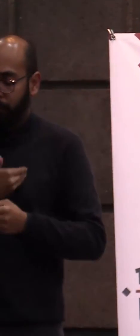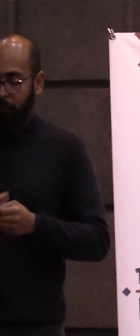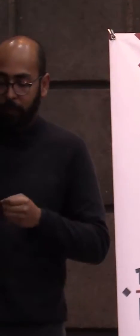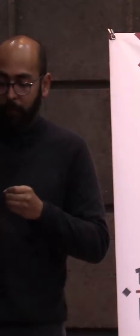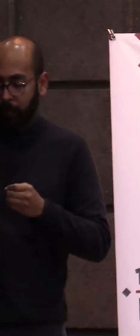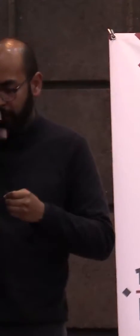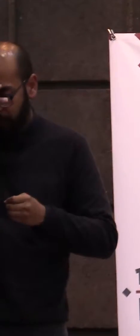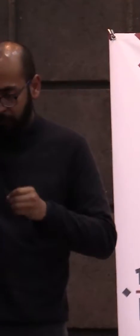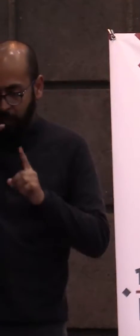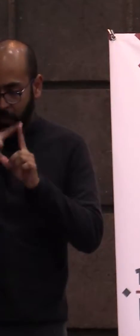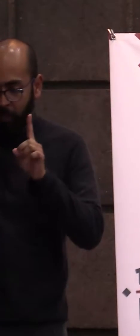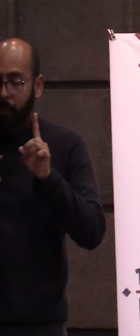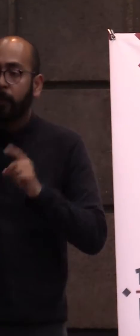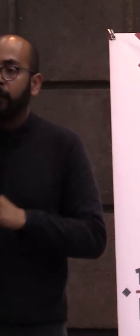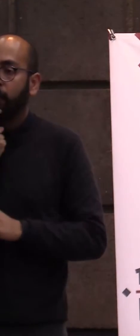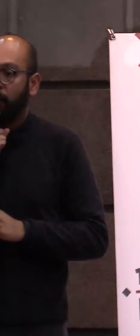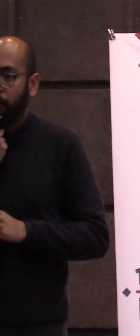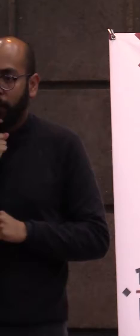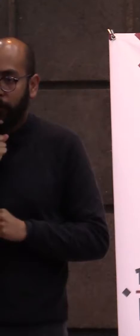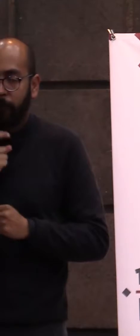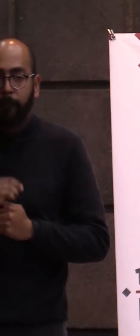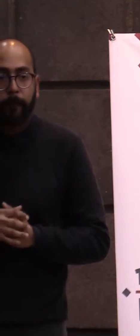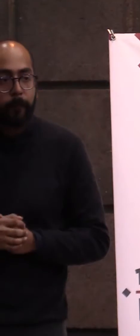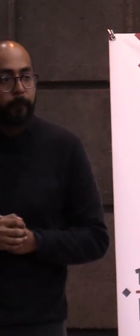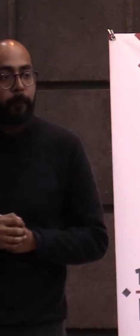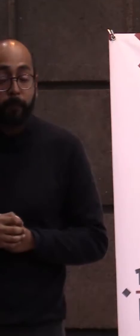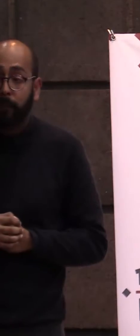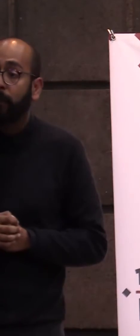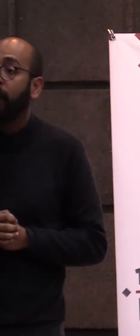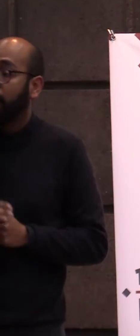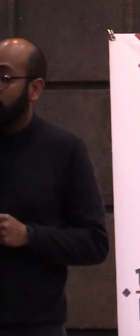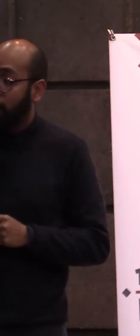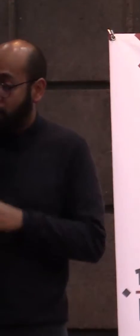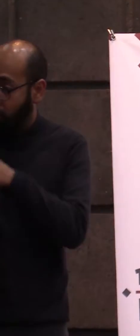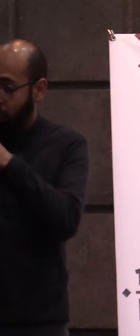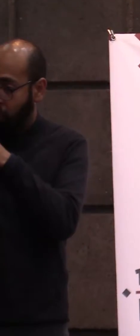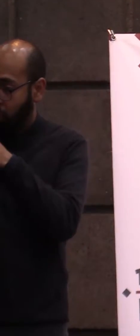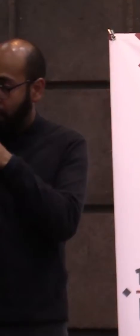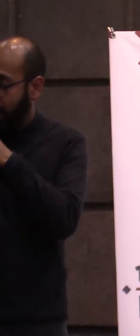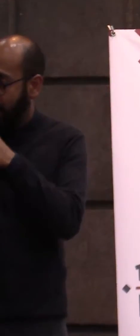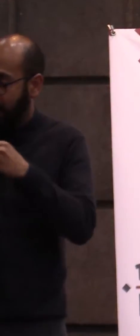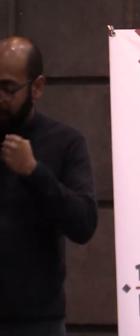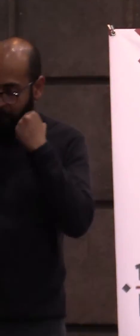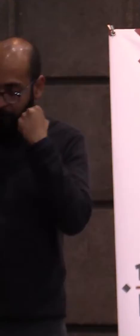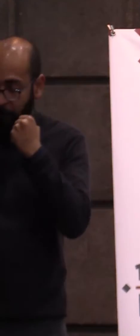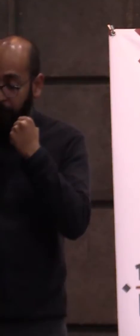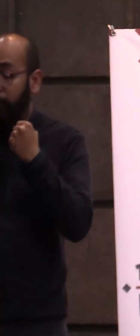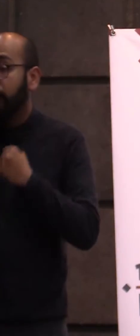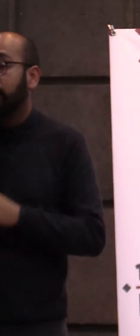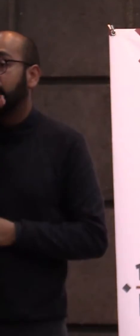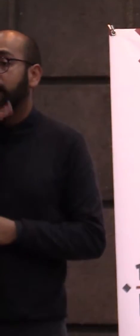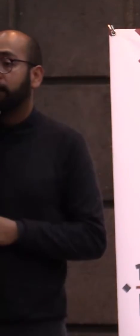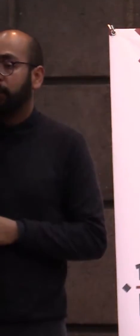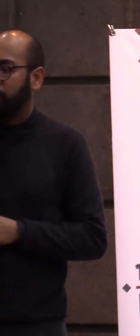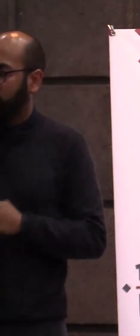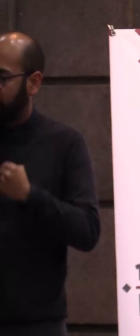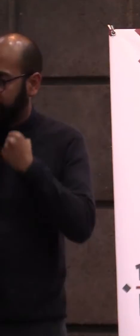Andrés Manuel López Obrador. ¡Que viva Morena! ¡Viva! ¡Que viva